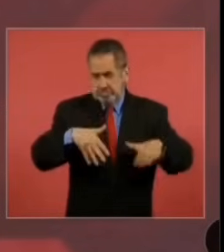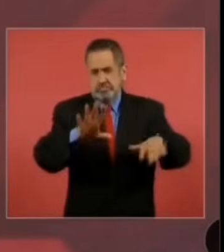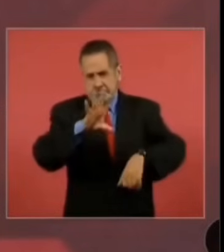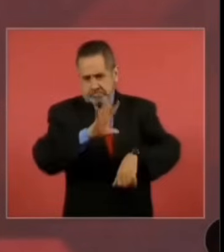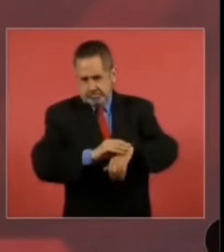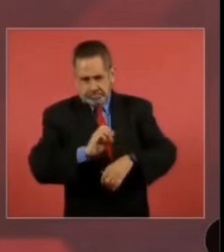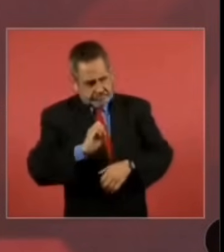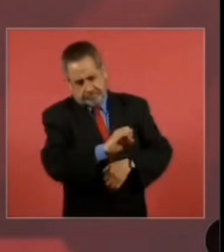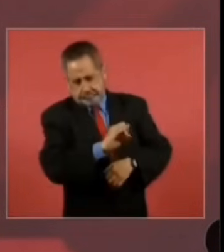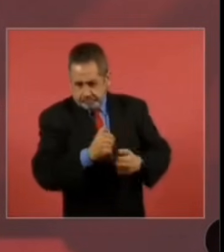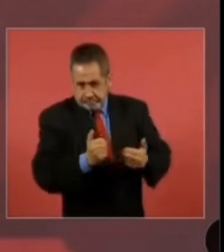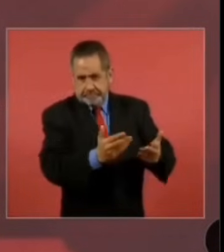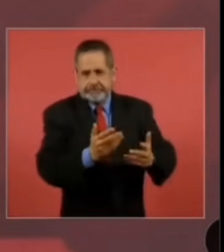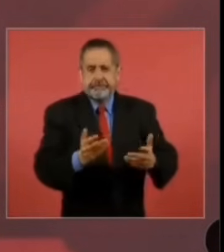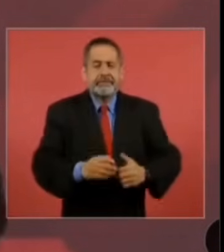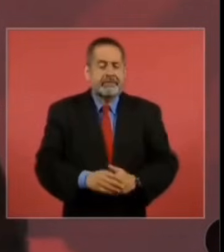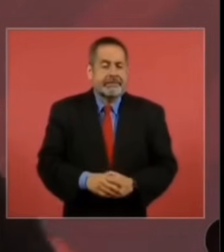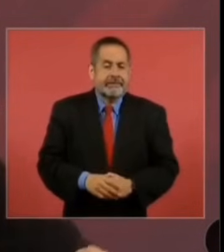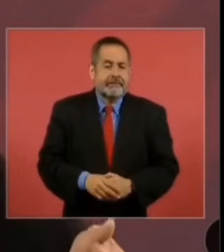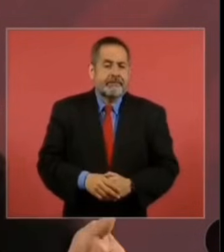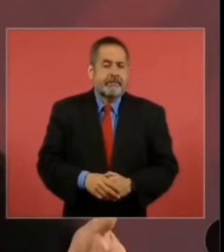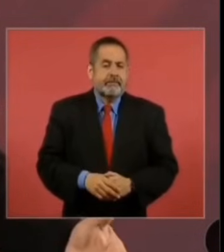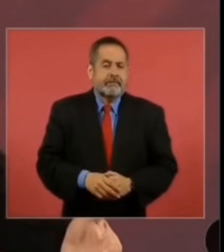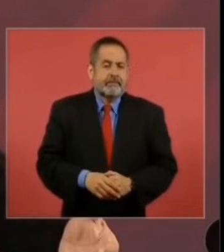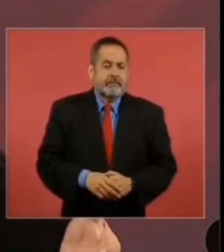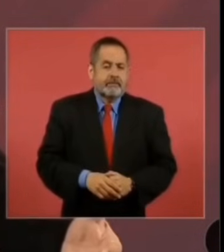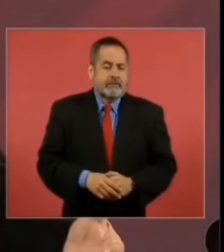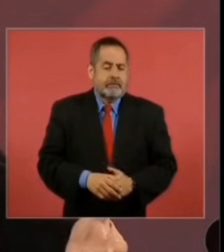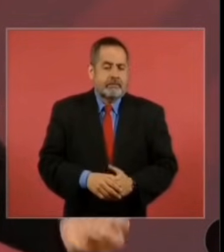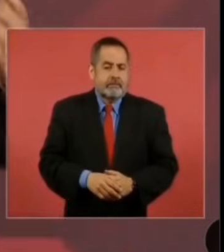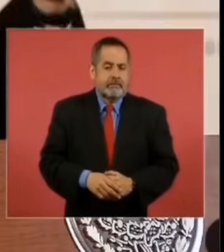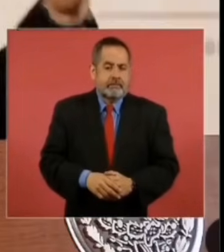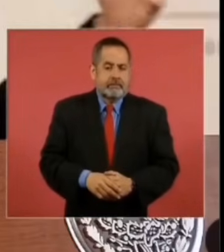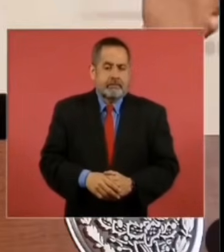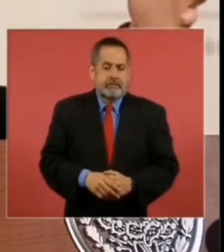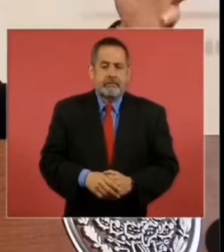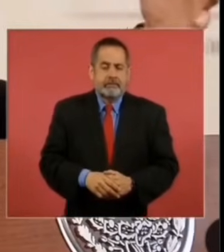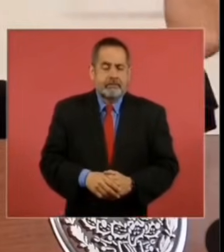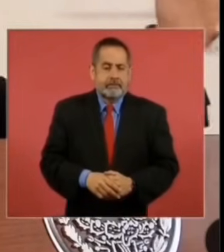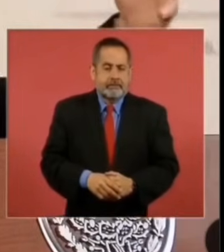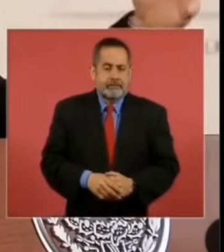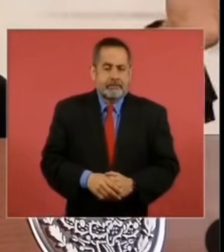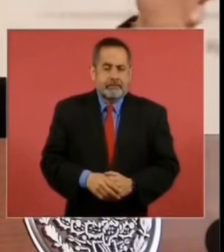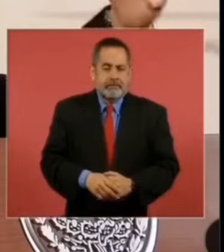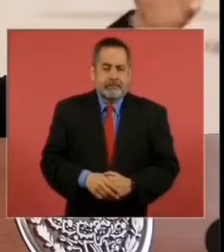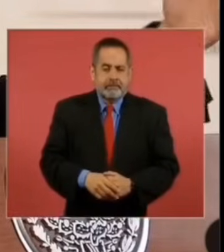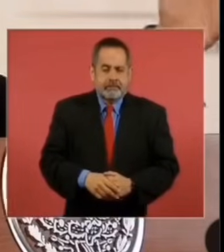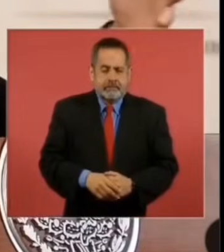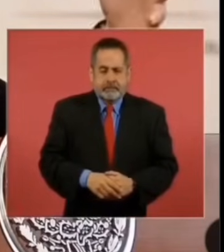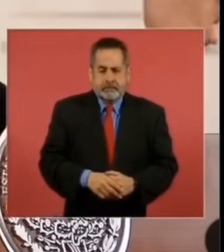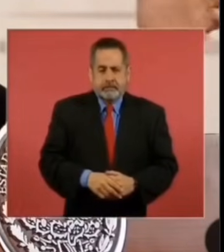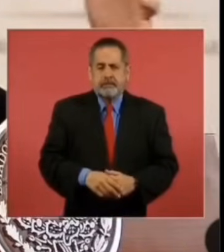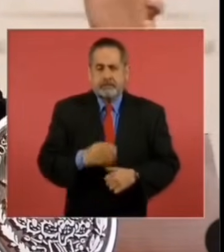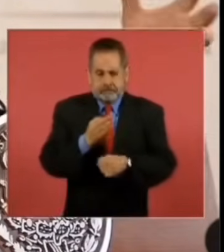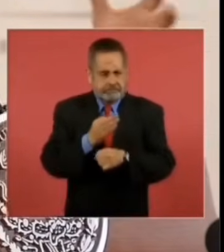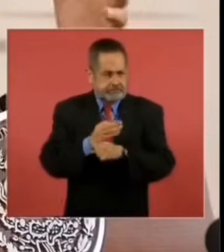del COVID-19 en cualquier cadena comercial como Walmart y otras más. Amigos, vamos a